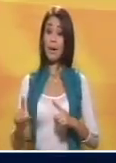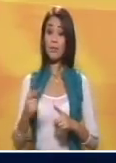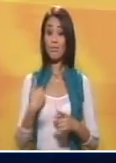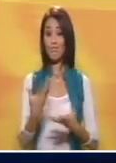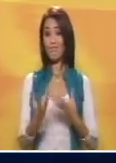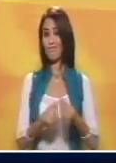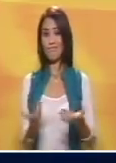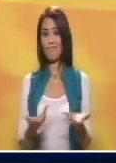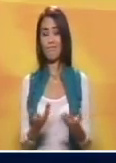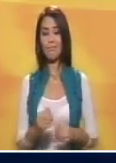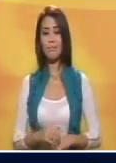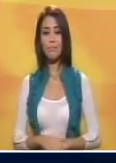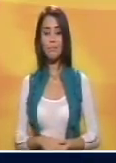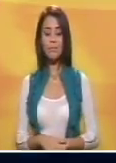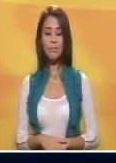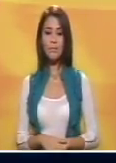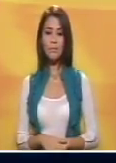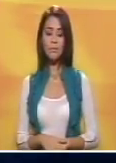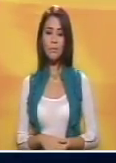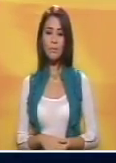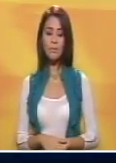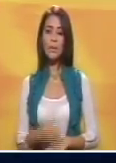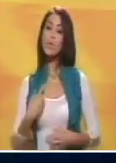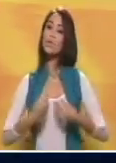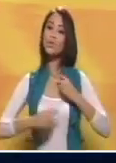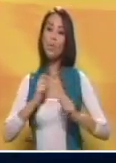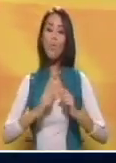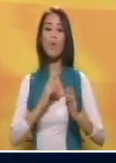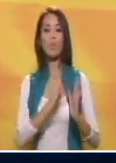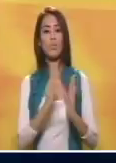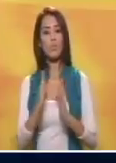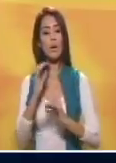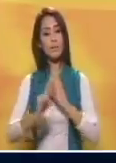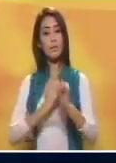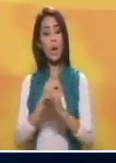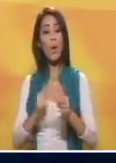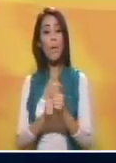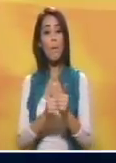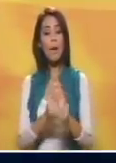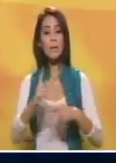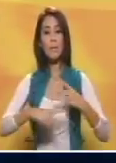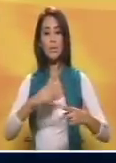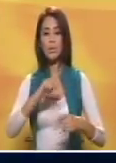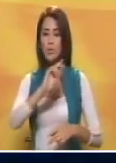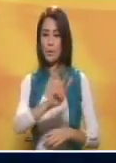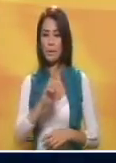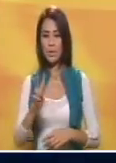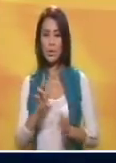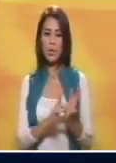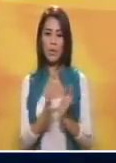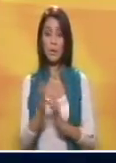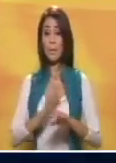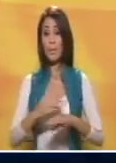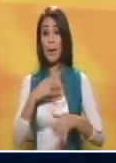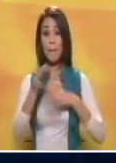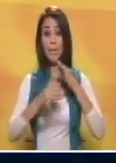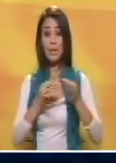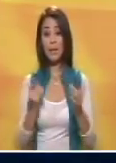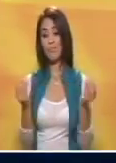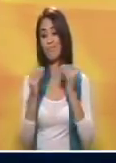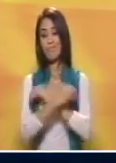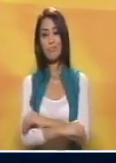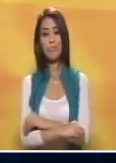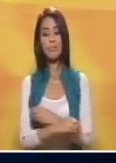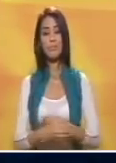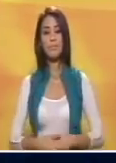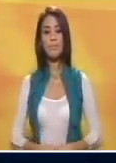dispuesto a votar. Mejía duda que algún organismo internacional acompañe el proceso el próximo 22 de abril, ya que, según explica, es contradictorio y